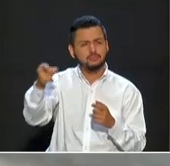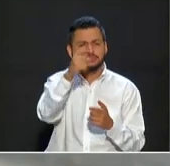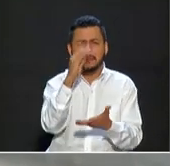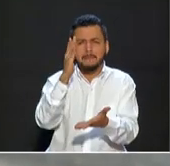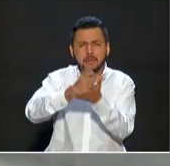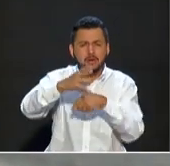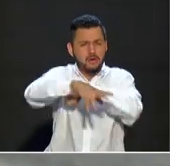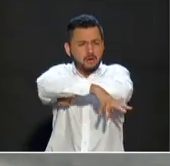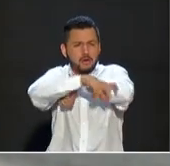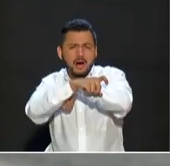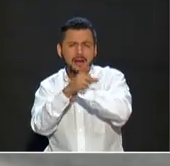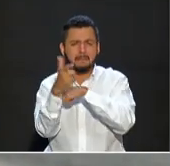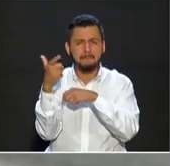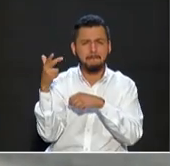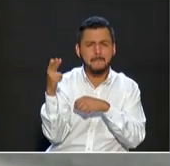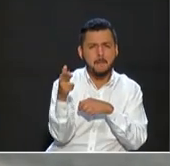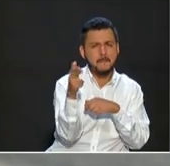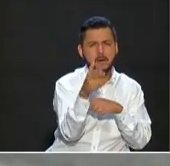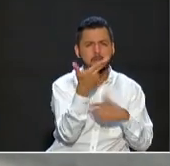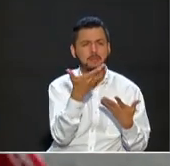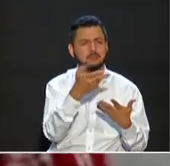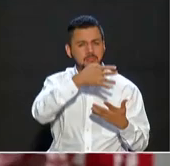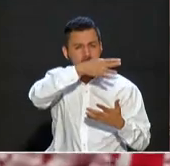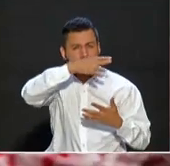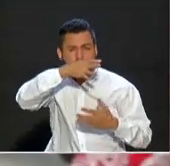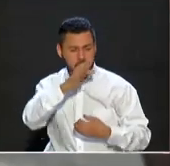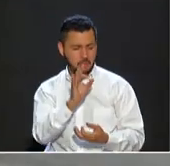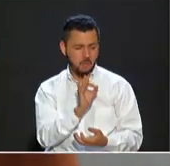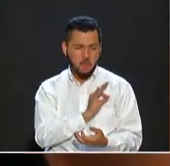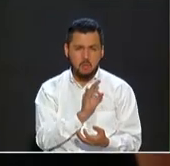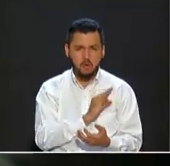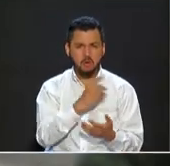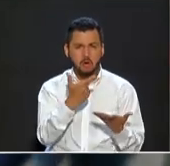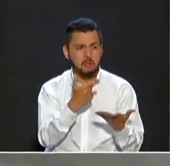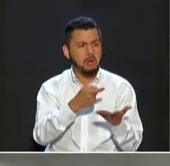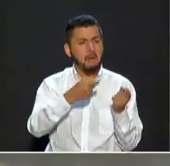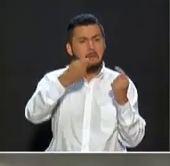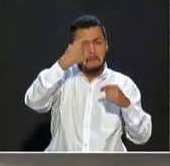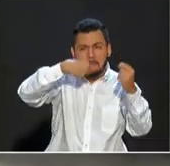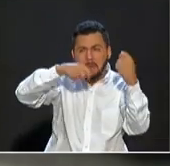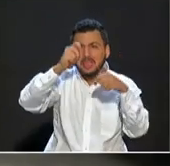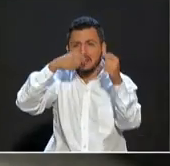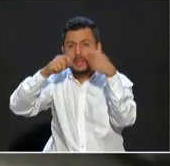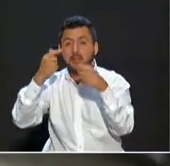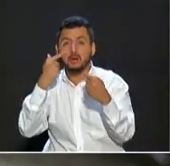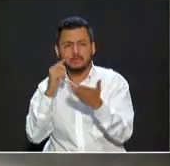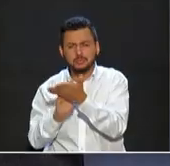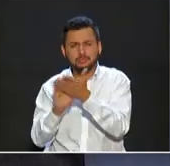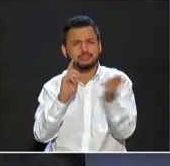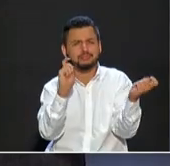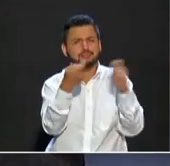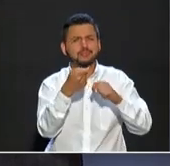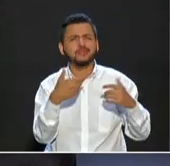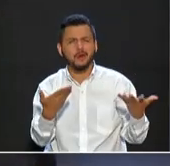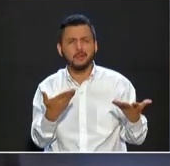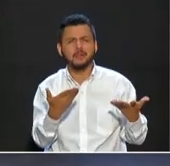tanta plaza de vicio que hay en los barrios que piensan hacer con esos muchachos que me están encaminando es por ese mal camino